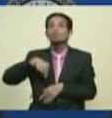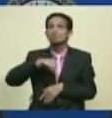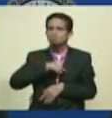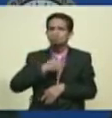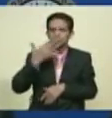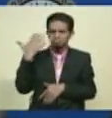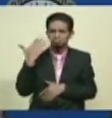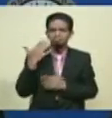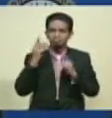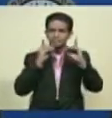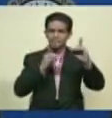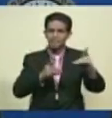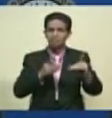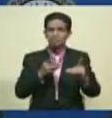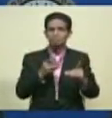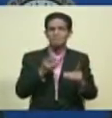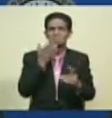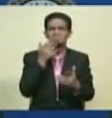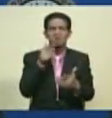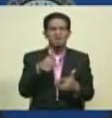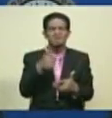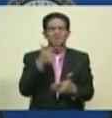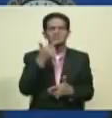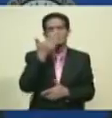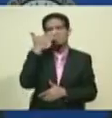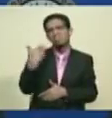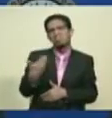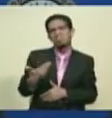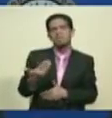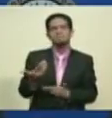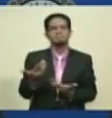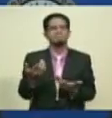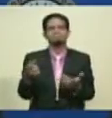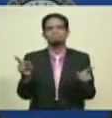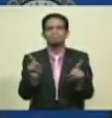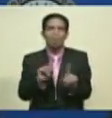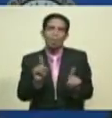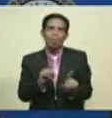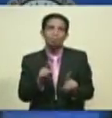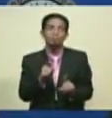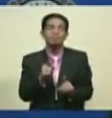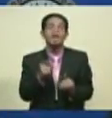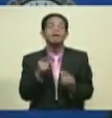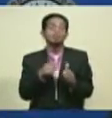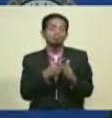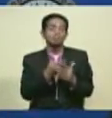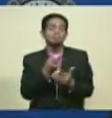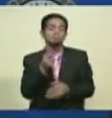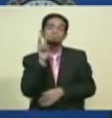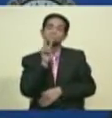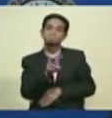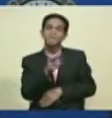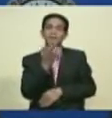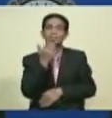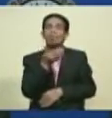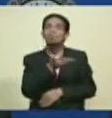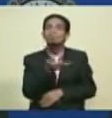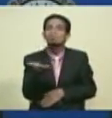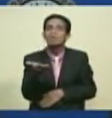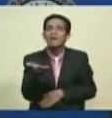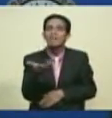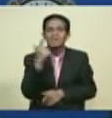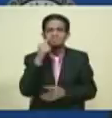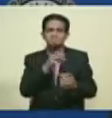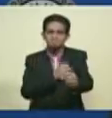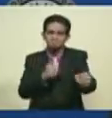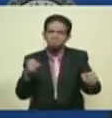dignos, y aquí no hay patios traseros en ninguna parte. De manera que eso es un concepto que hay que revisar. Pónganse ustedes en el lugar de esos